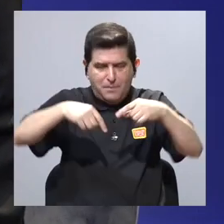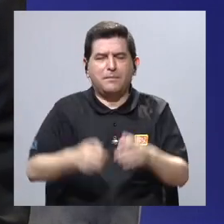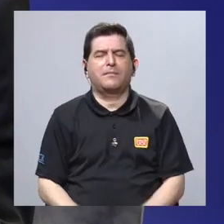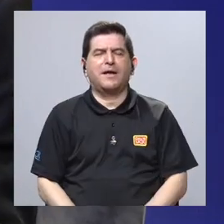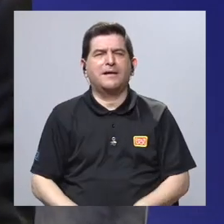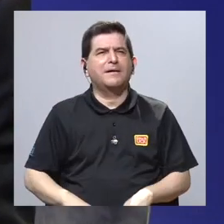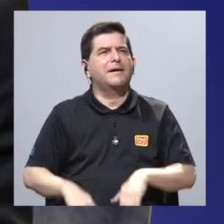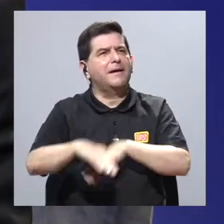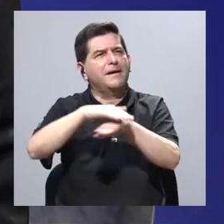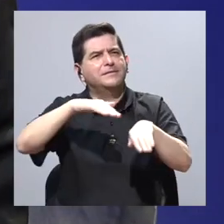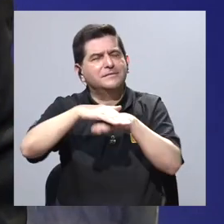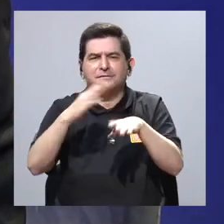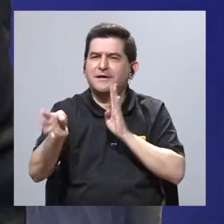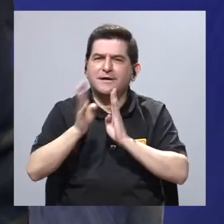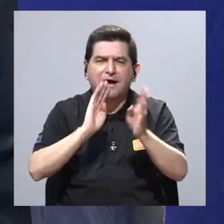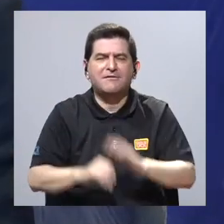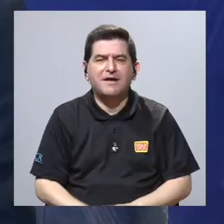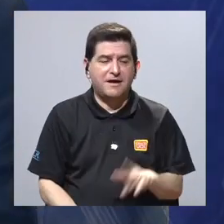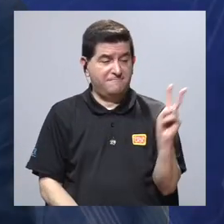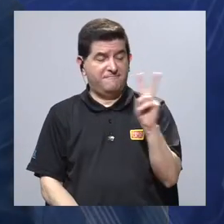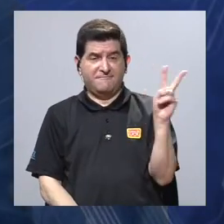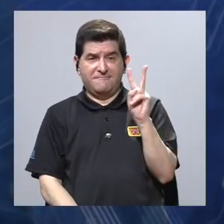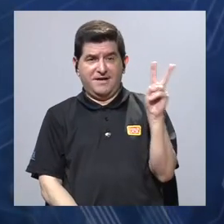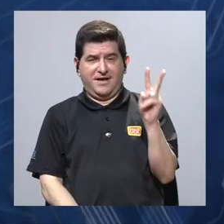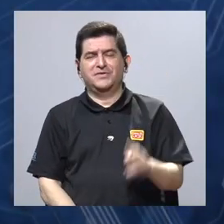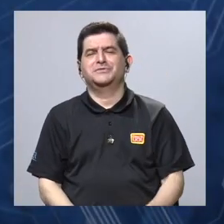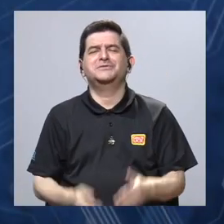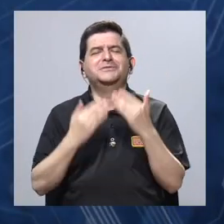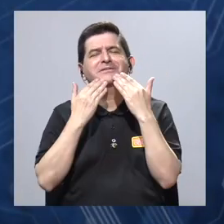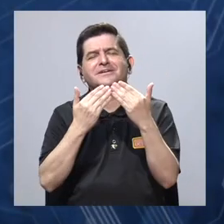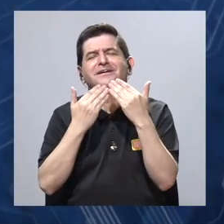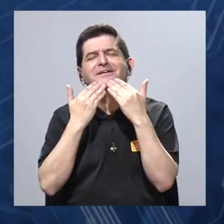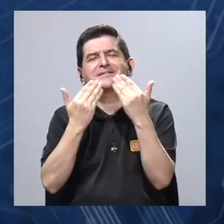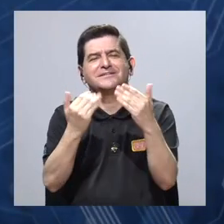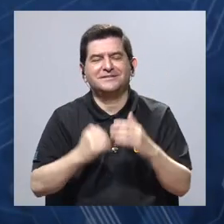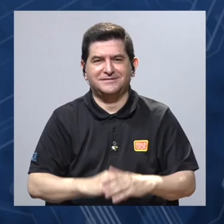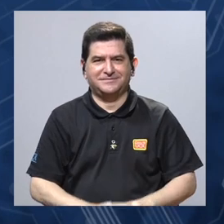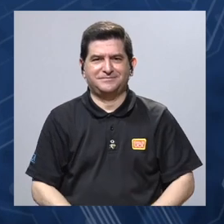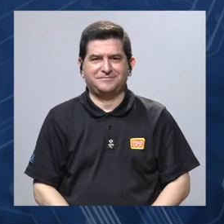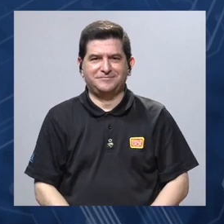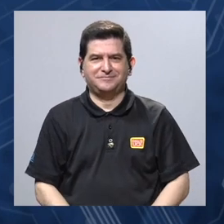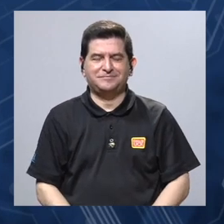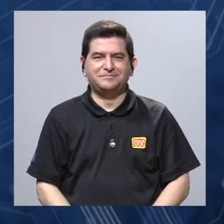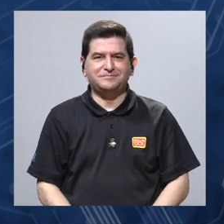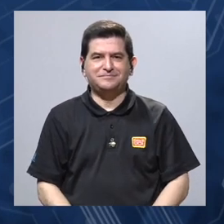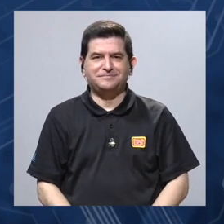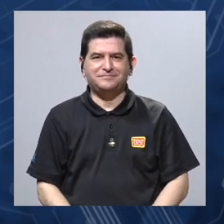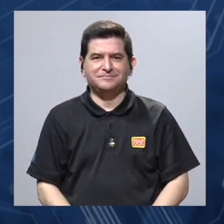el cual fundamentalmente vamos a hablar sobre los virus. Muchísimas gracias.